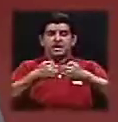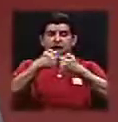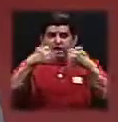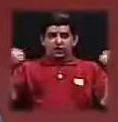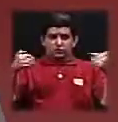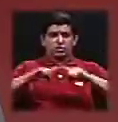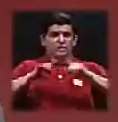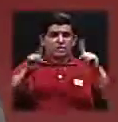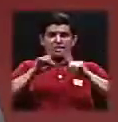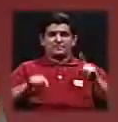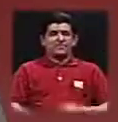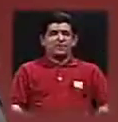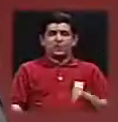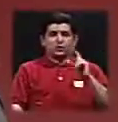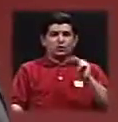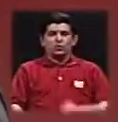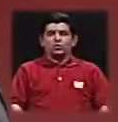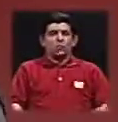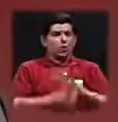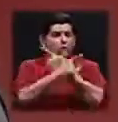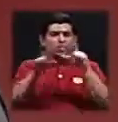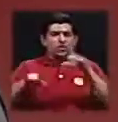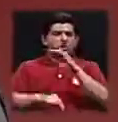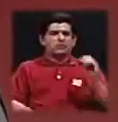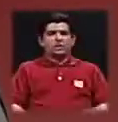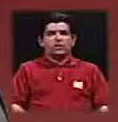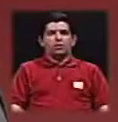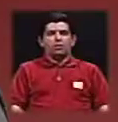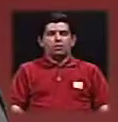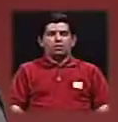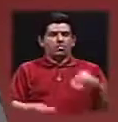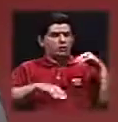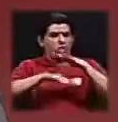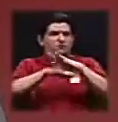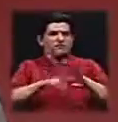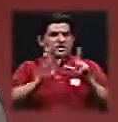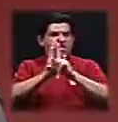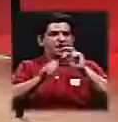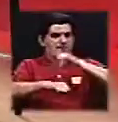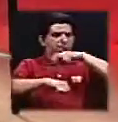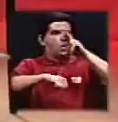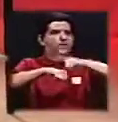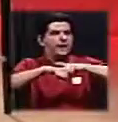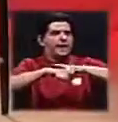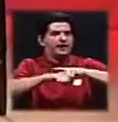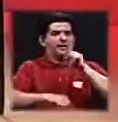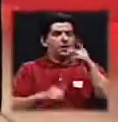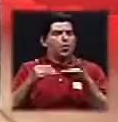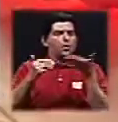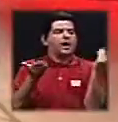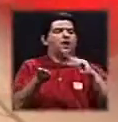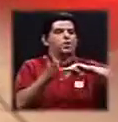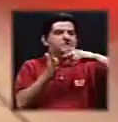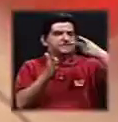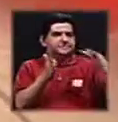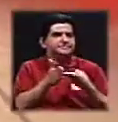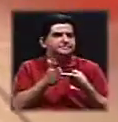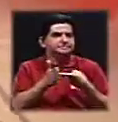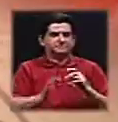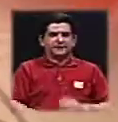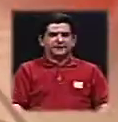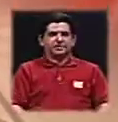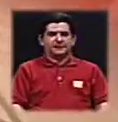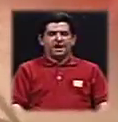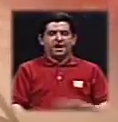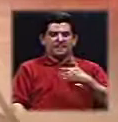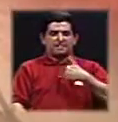pero no es inmune ni impune a todo lo que establecen las leyes de la República. Bueno, por esa razón, una cosa es de alguna manera